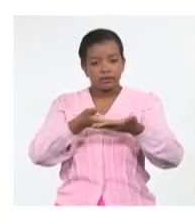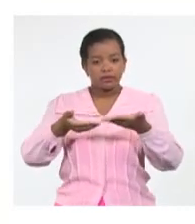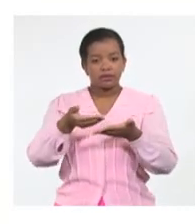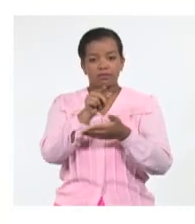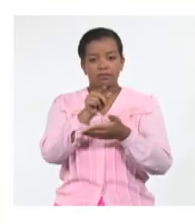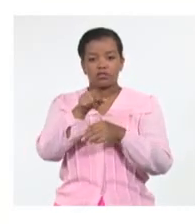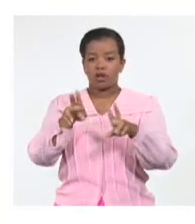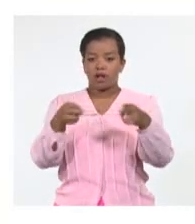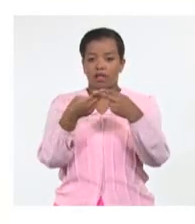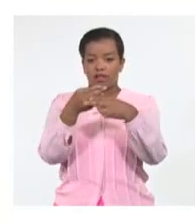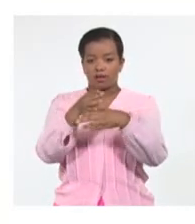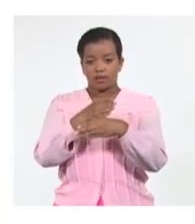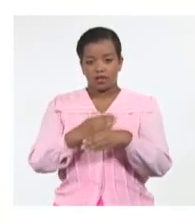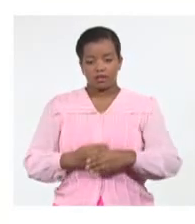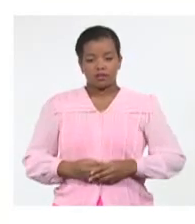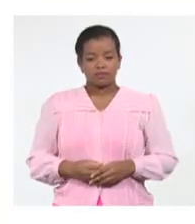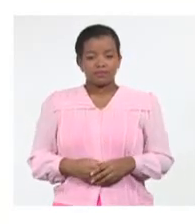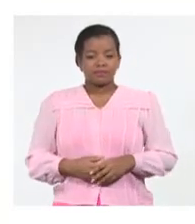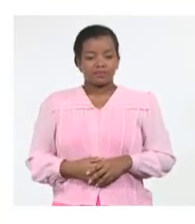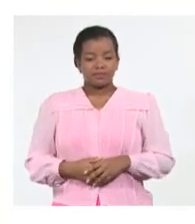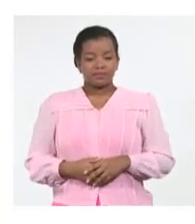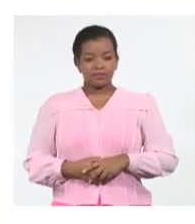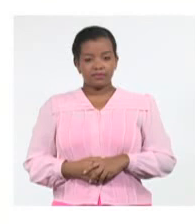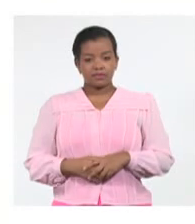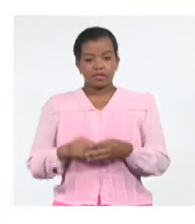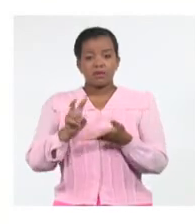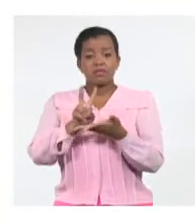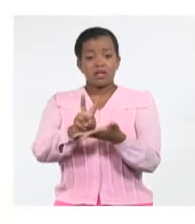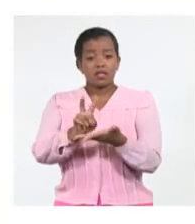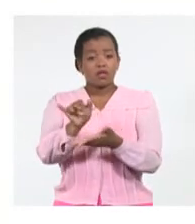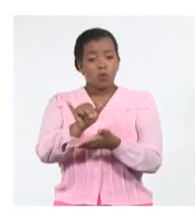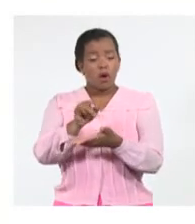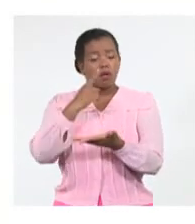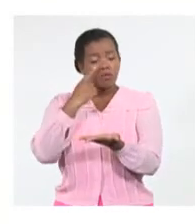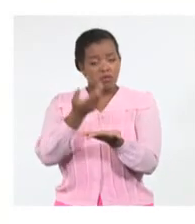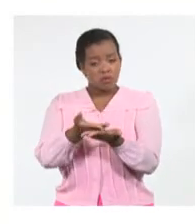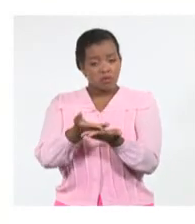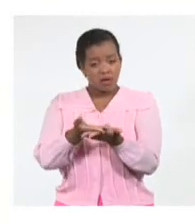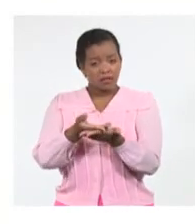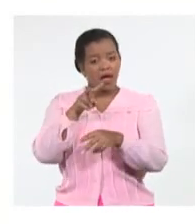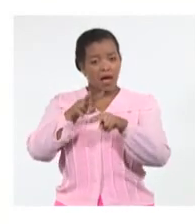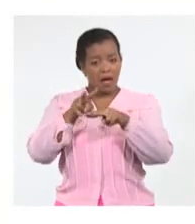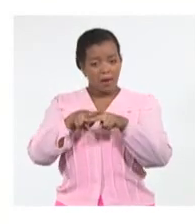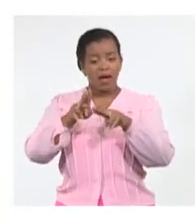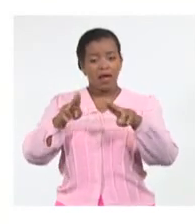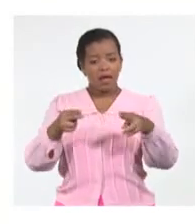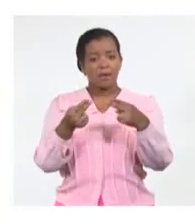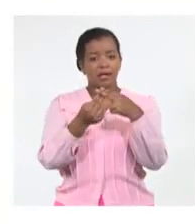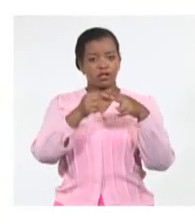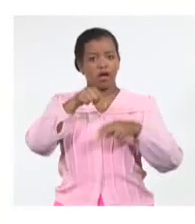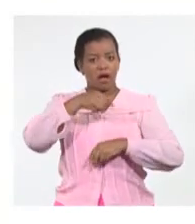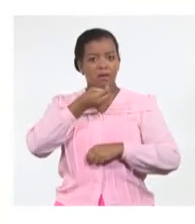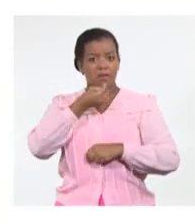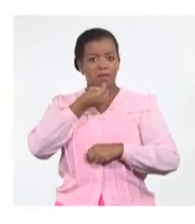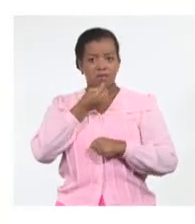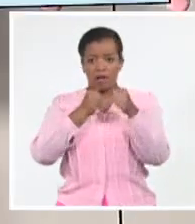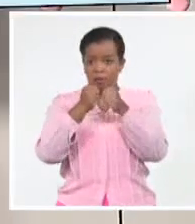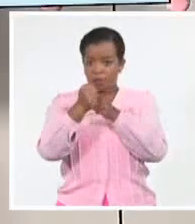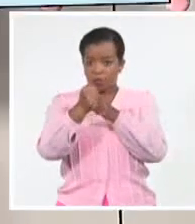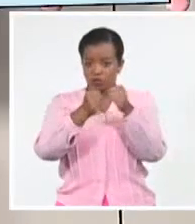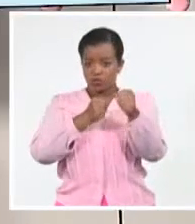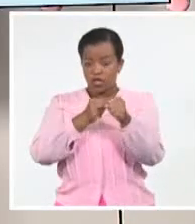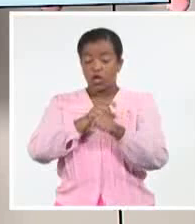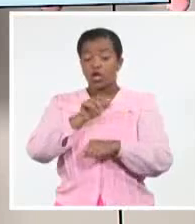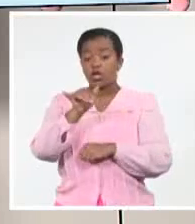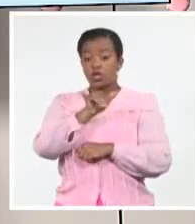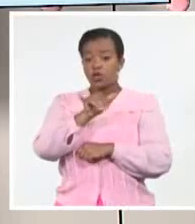competidores retirados. El visitante también propuso que La Habana reciba un evento del World Boxing Tour Diamond Best Series y se declaró satisfecho